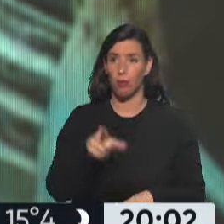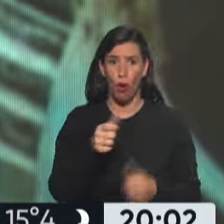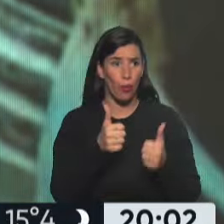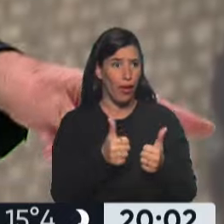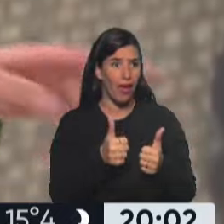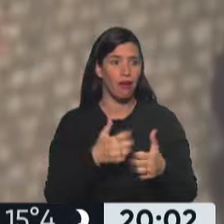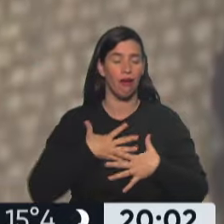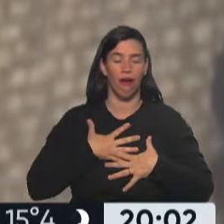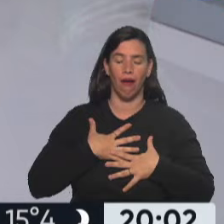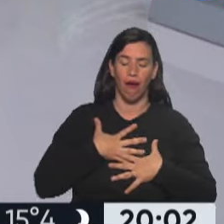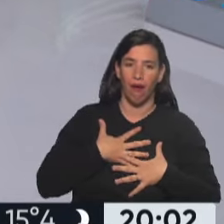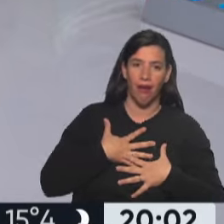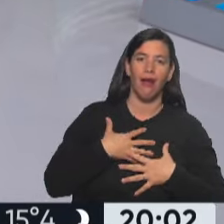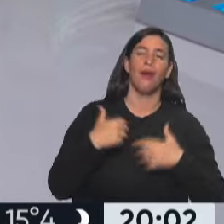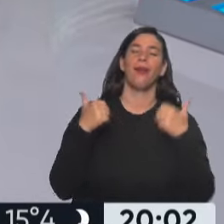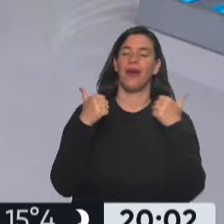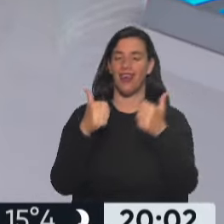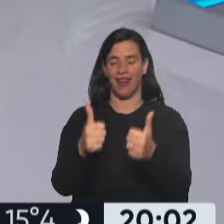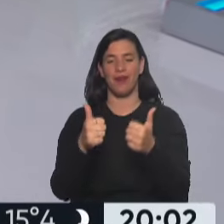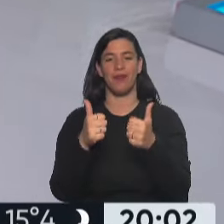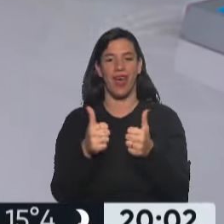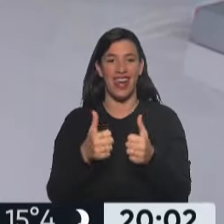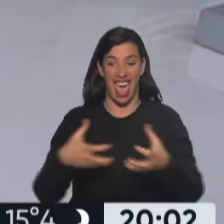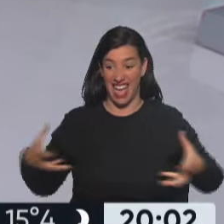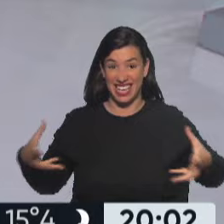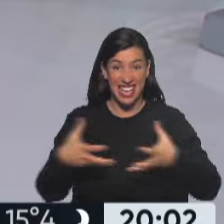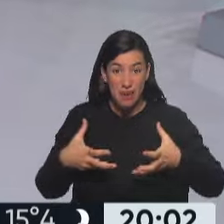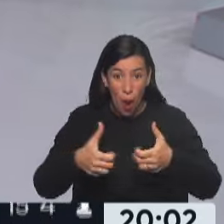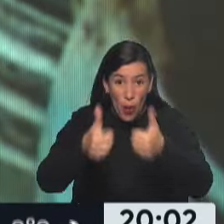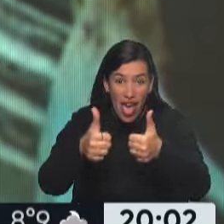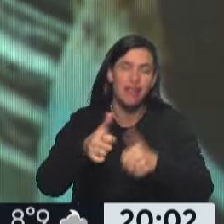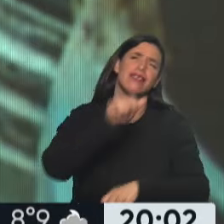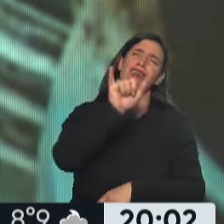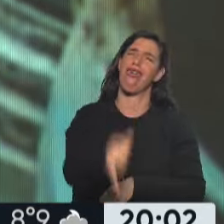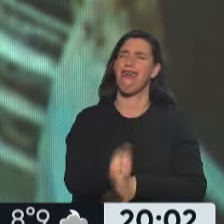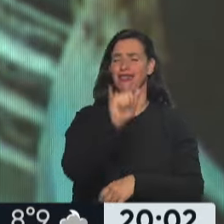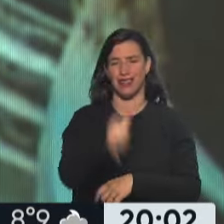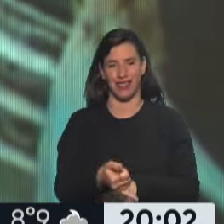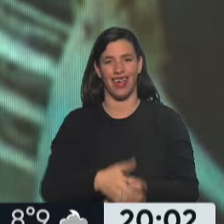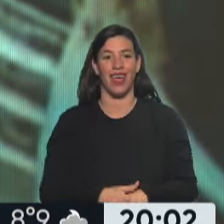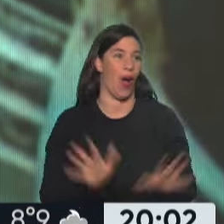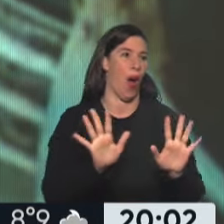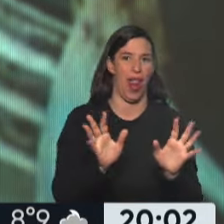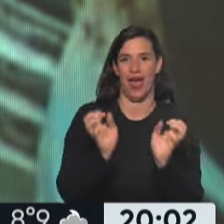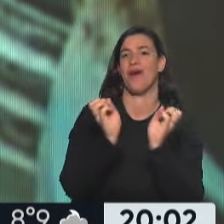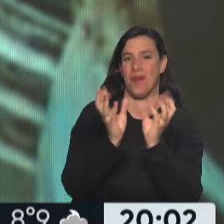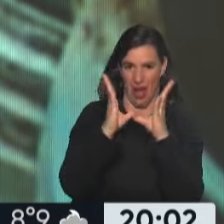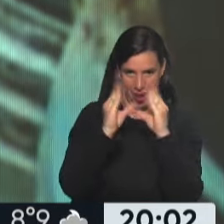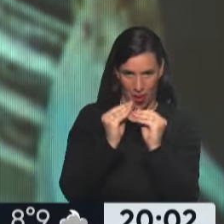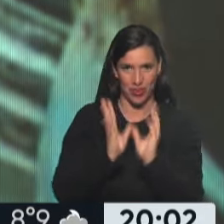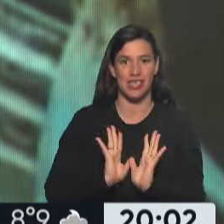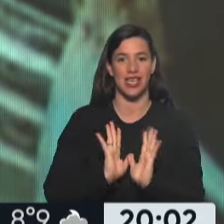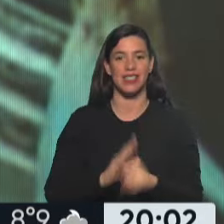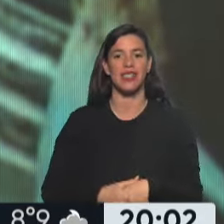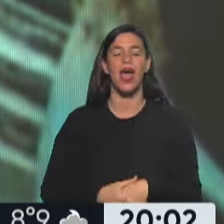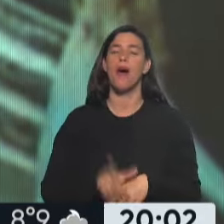Porque meterse en ese túnel. Todo el equipo. El equipo está bien. Está bien, está bien. Pero vale, buenas noches primero. Sí. Vale contar la cocina